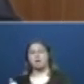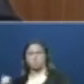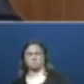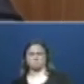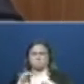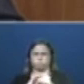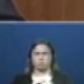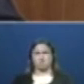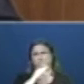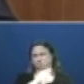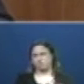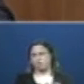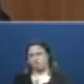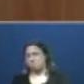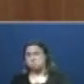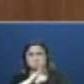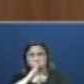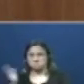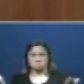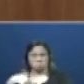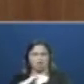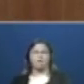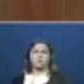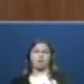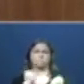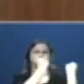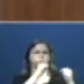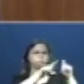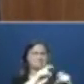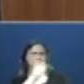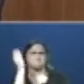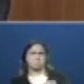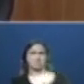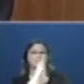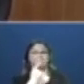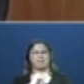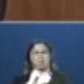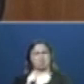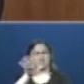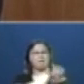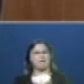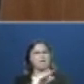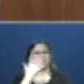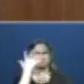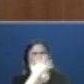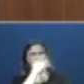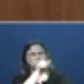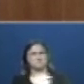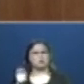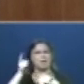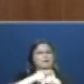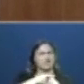explicado que objetivamente está perjudicando a la entidad y que llena de incertidumbres a sus impositores clientes y